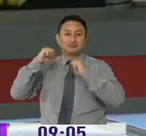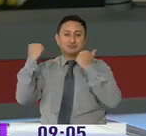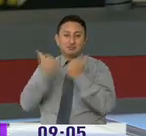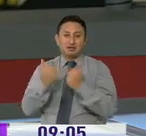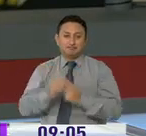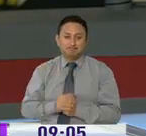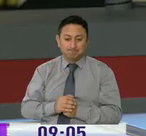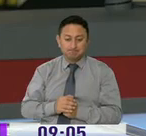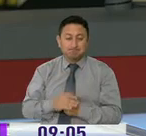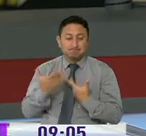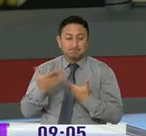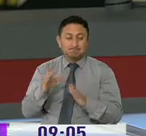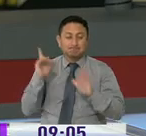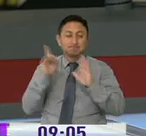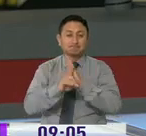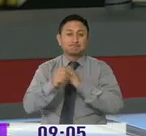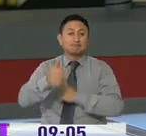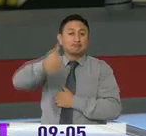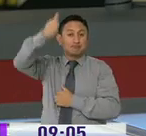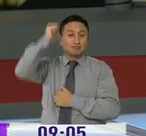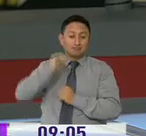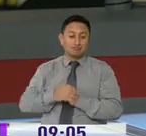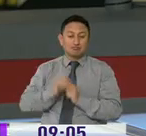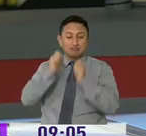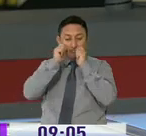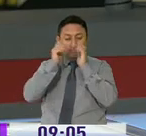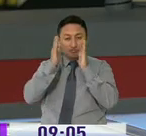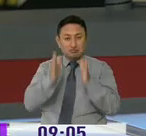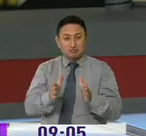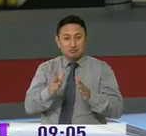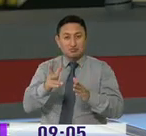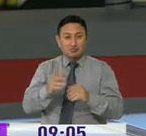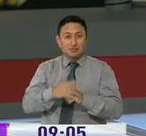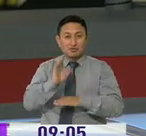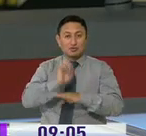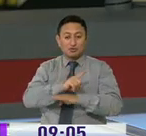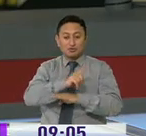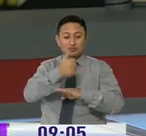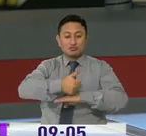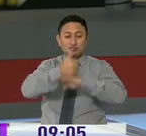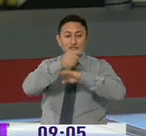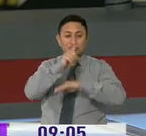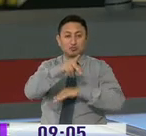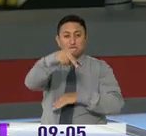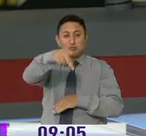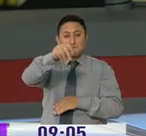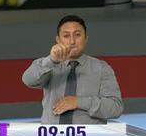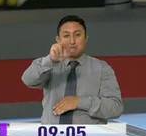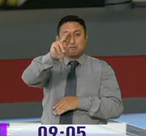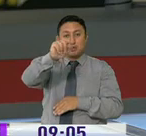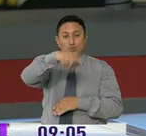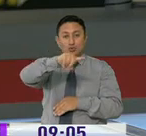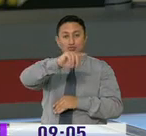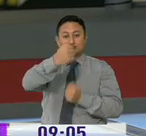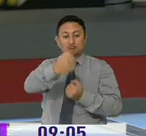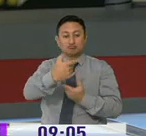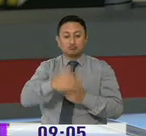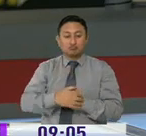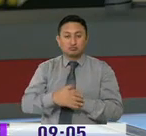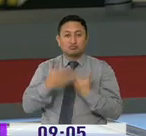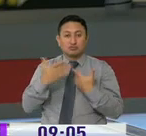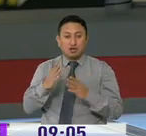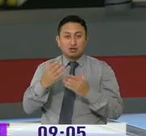Nacional. Se presentaron el día de ayer ante la Fiscalía General del Estado. El titular de la entidad, Paul Pérez Reina, informó que se han